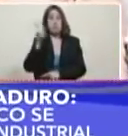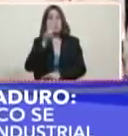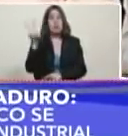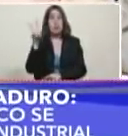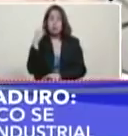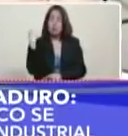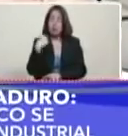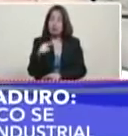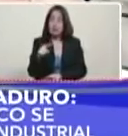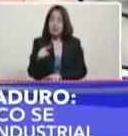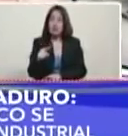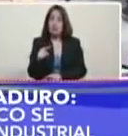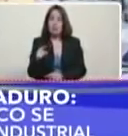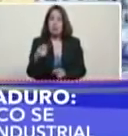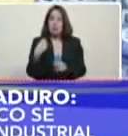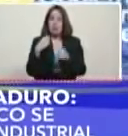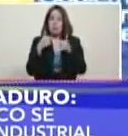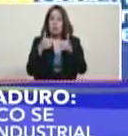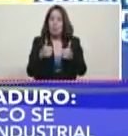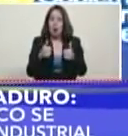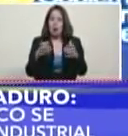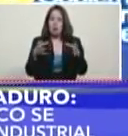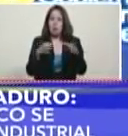un buen pertrecho militar.